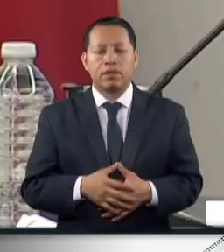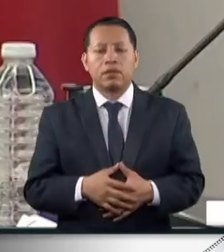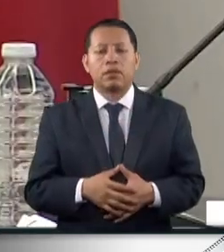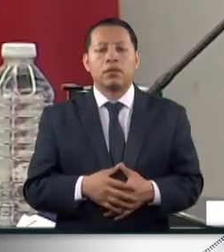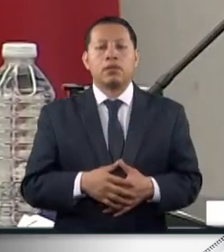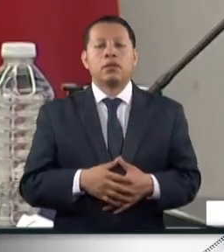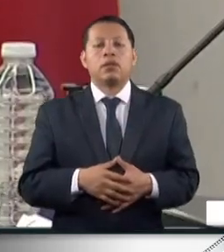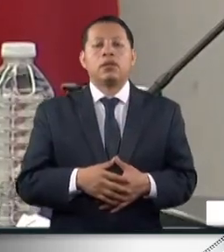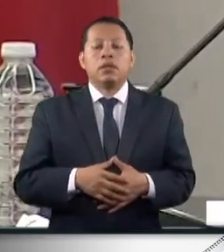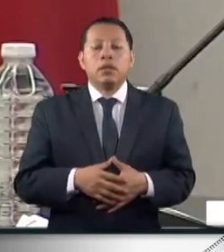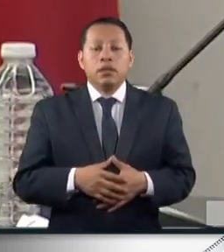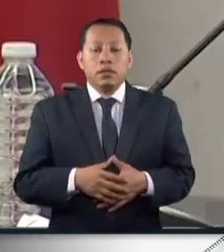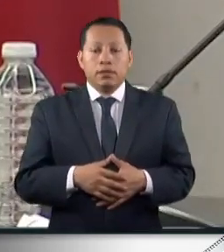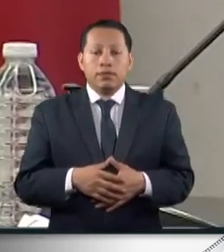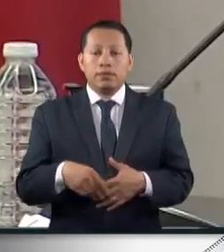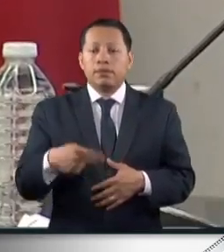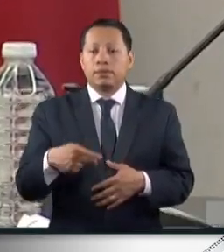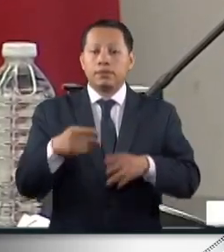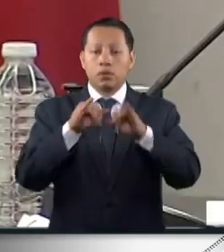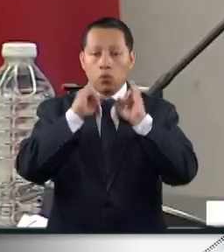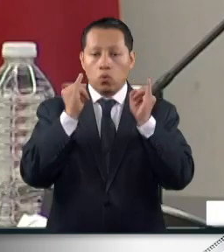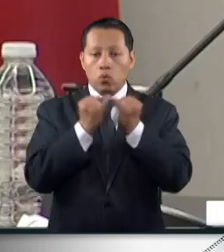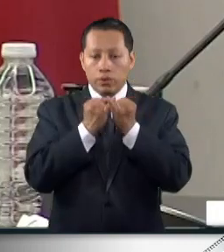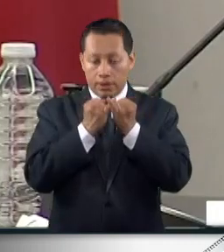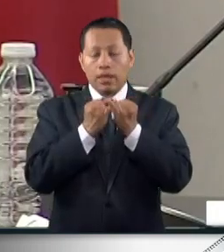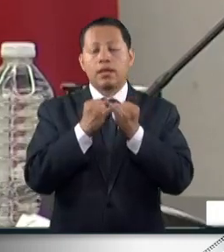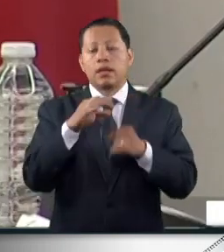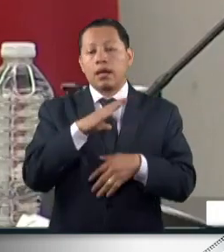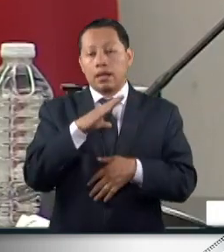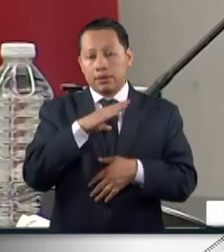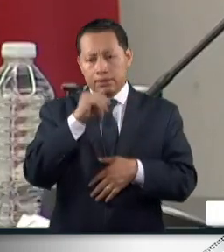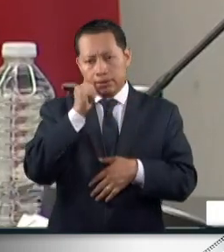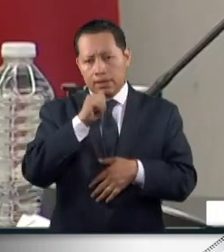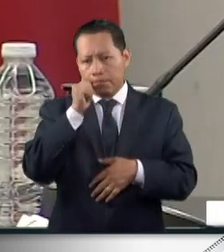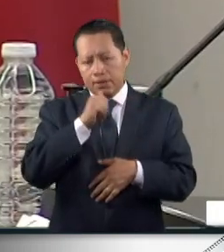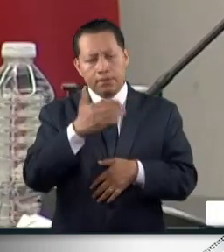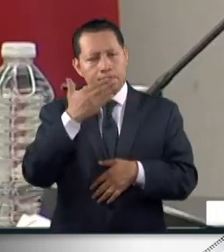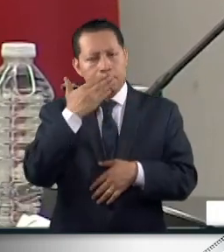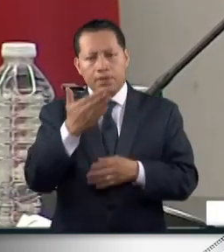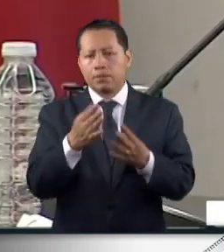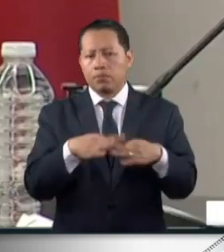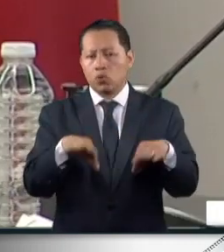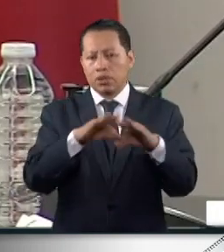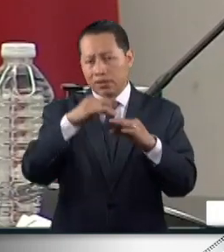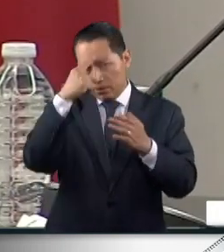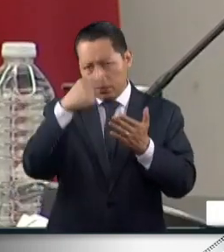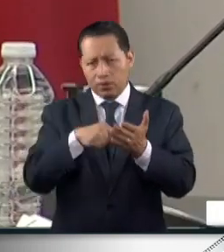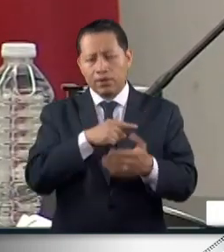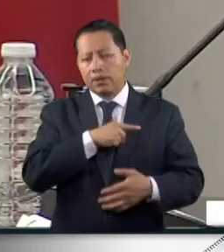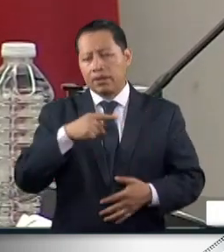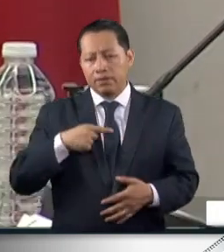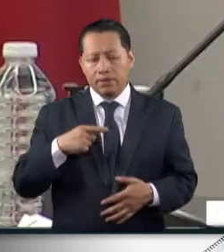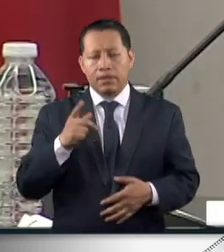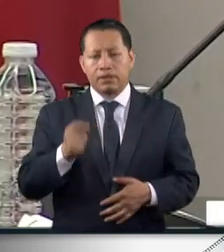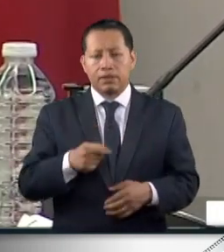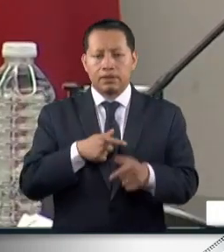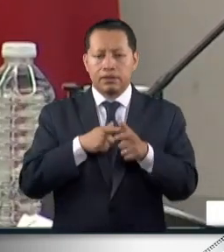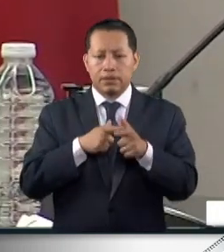En esta junta se ha privilegiado y creo que un deber que tenemos es